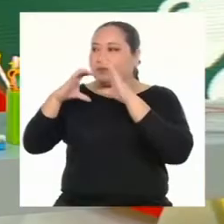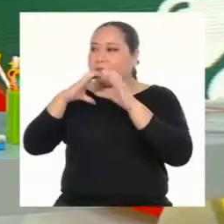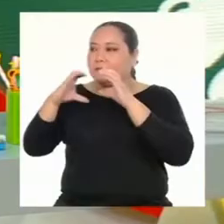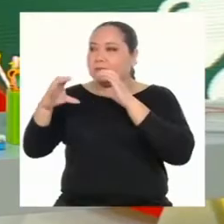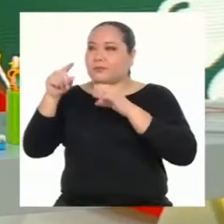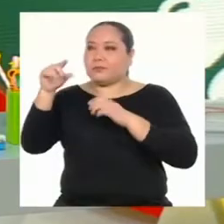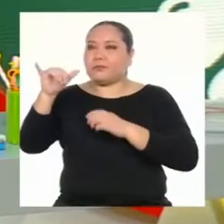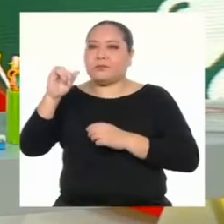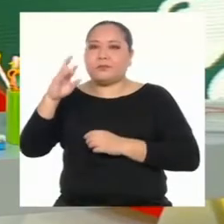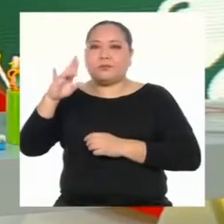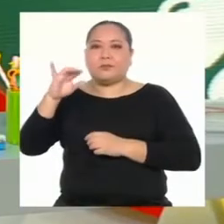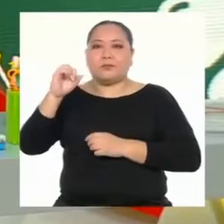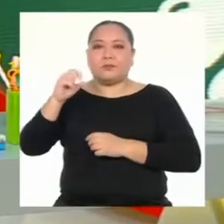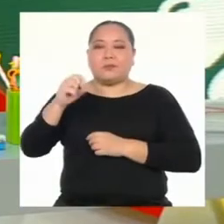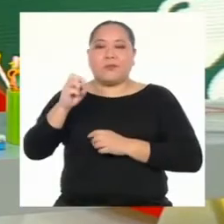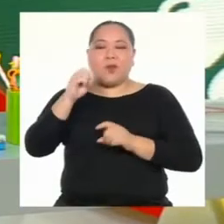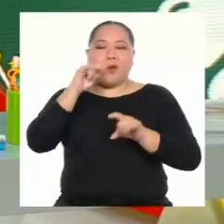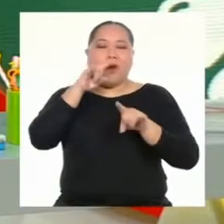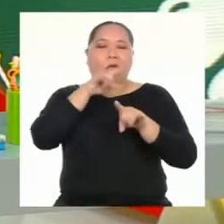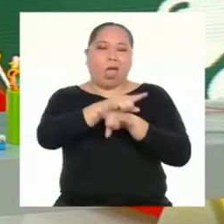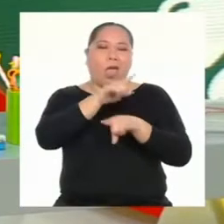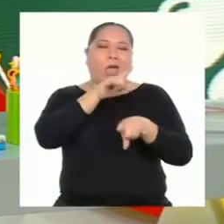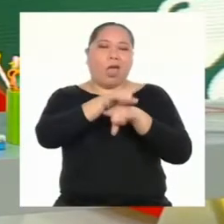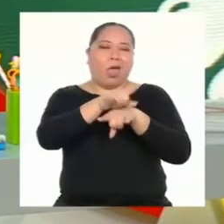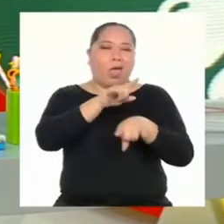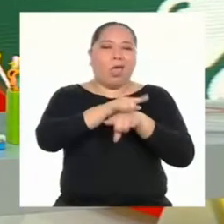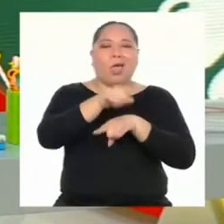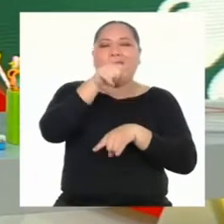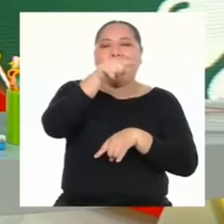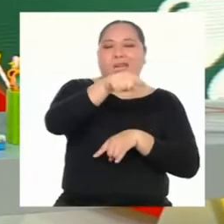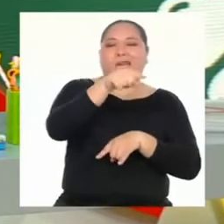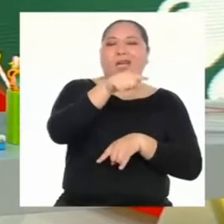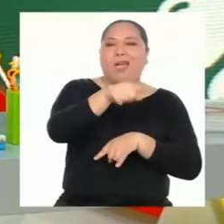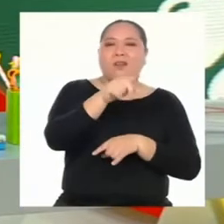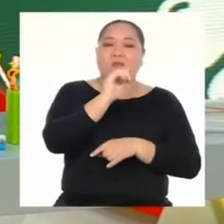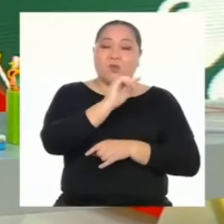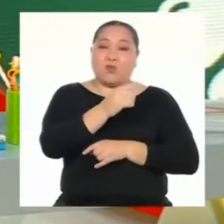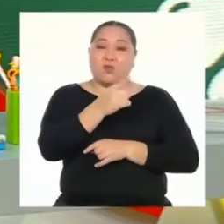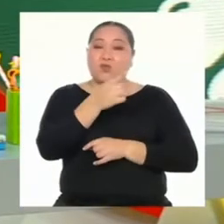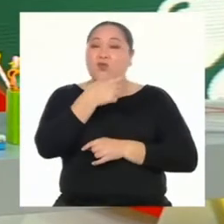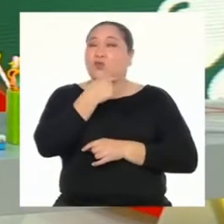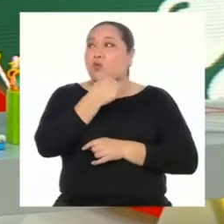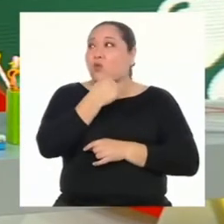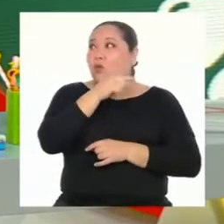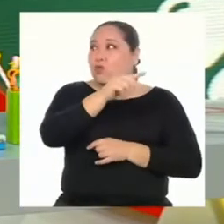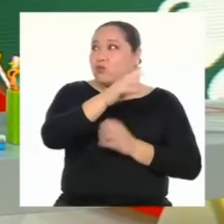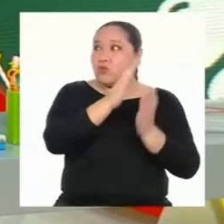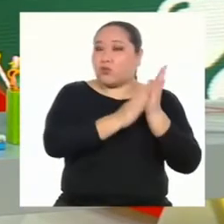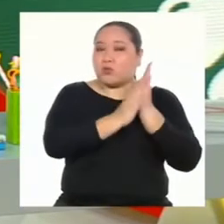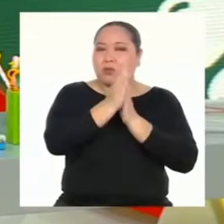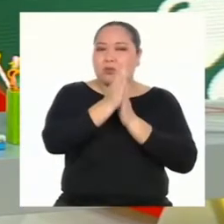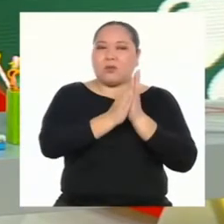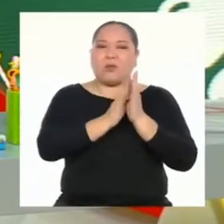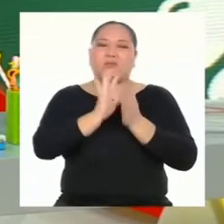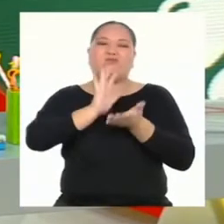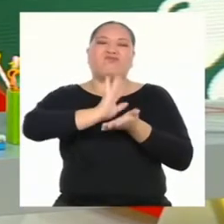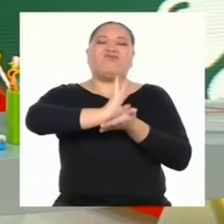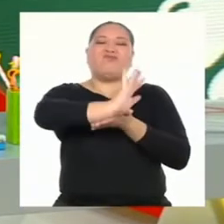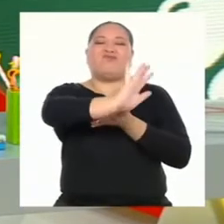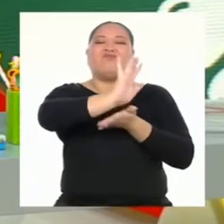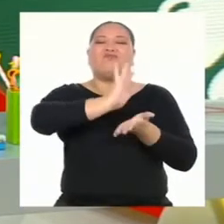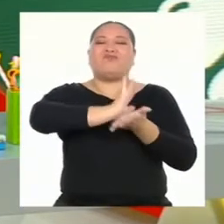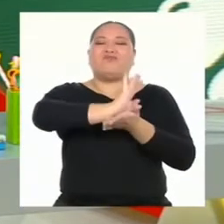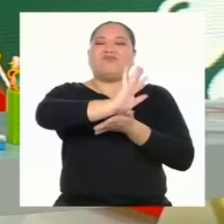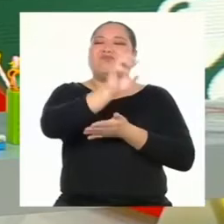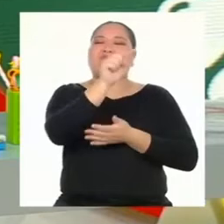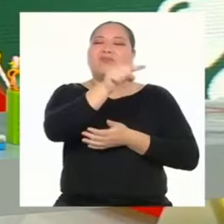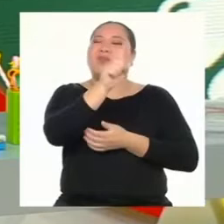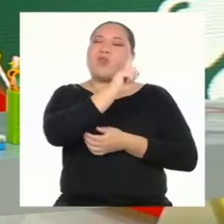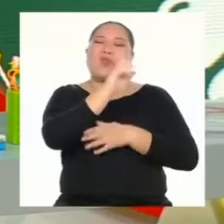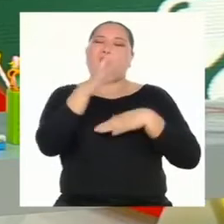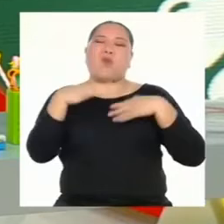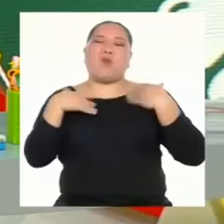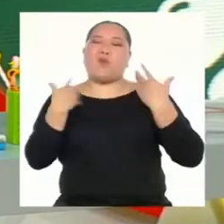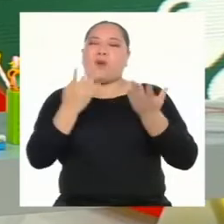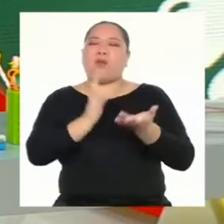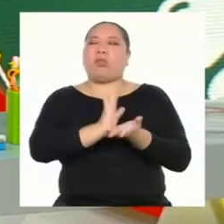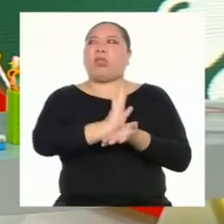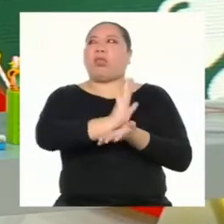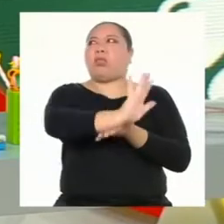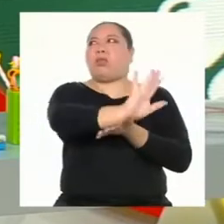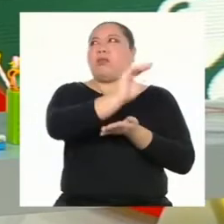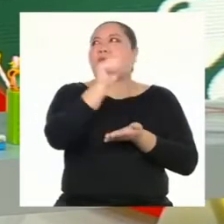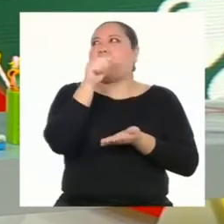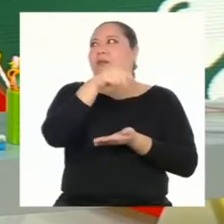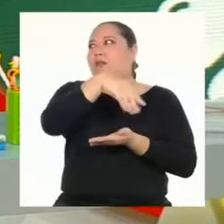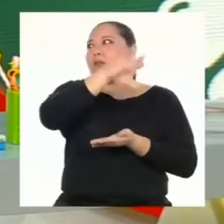Yaremis. Burlarse de una persona por sus gustos o deseos. Excluirla en base a creencias equivocadas de que no puede